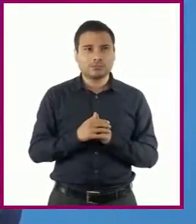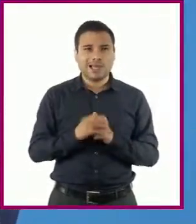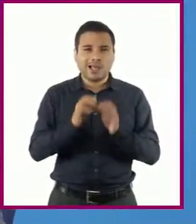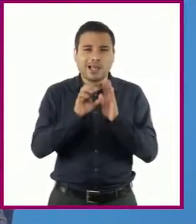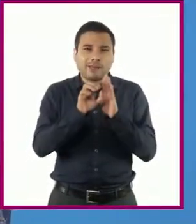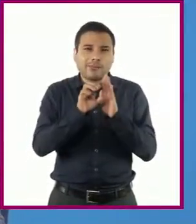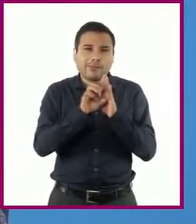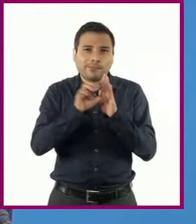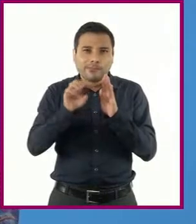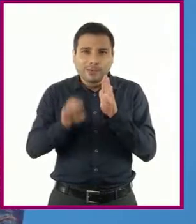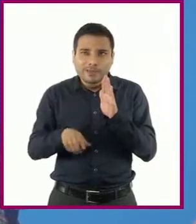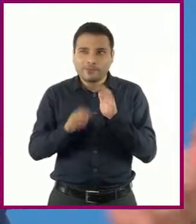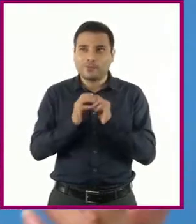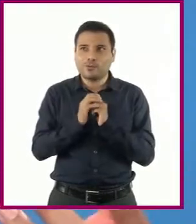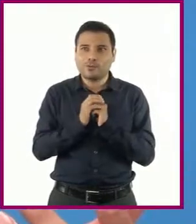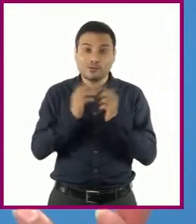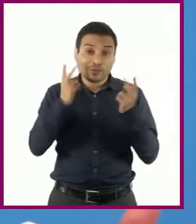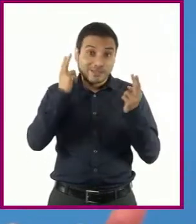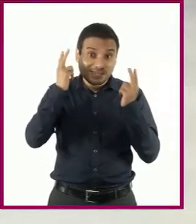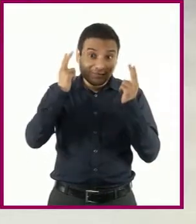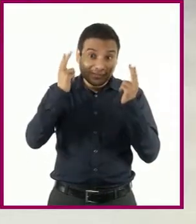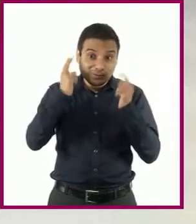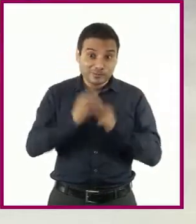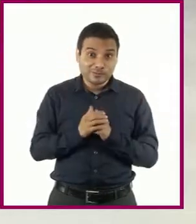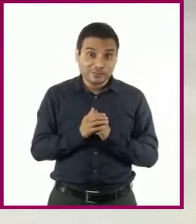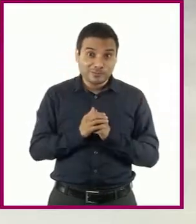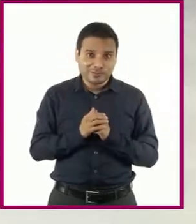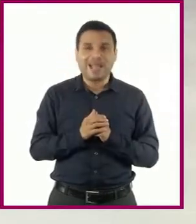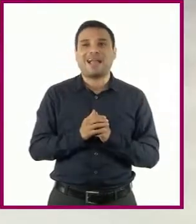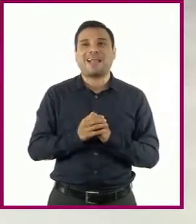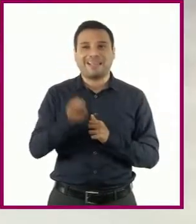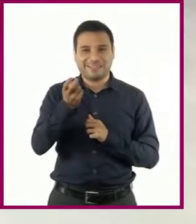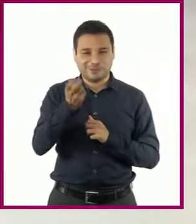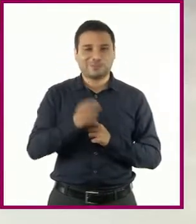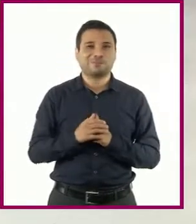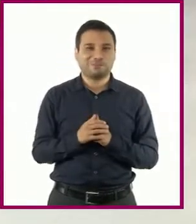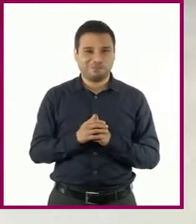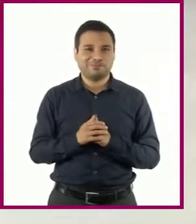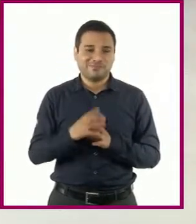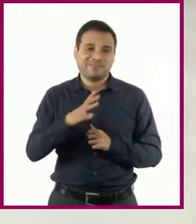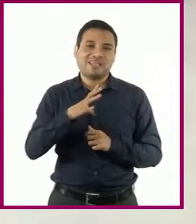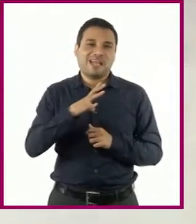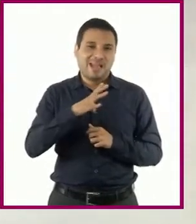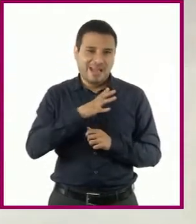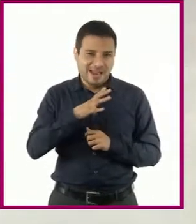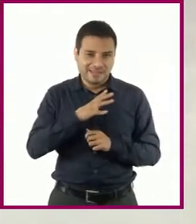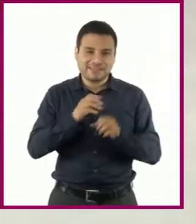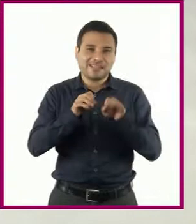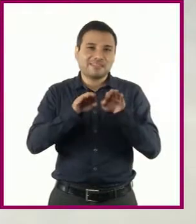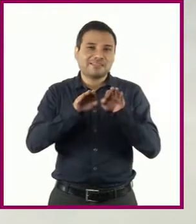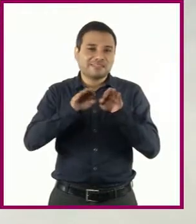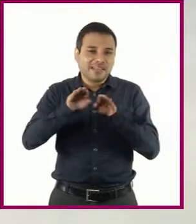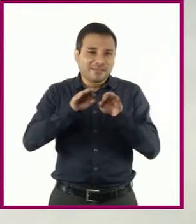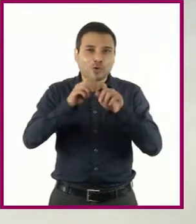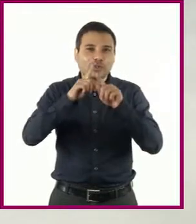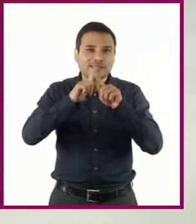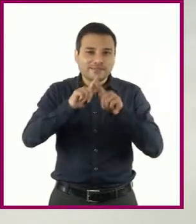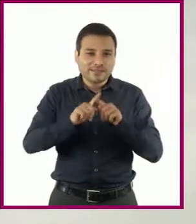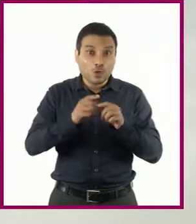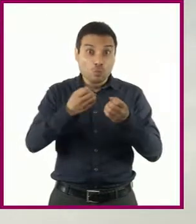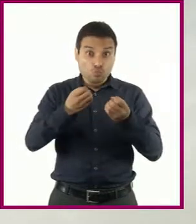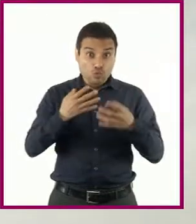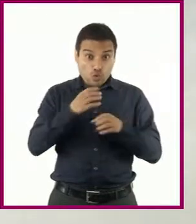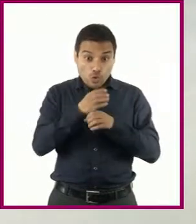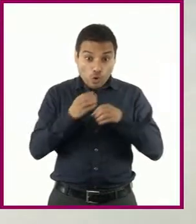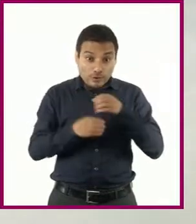cuando vamos a que nos hagan un corte de cabello? Exacto. Existen muchas actividades en las que, en lugar de obtener un producto,